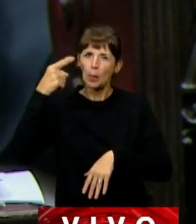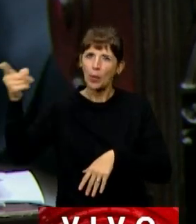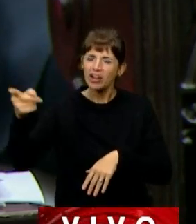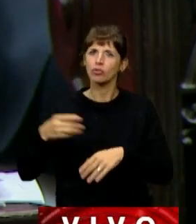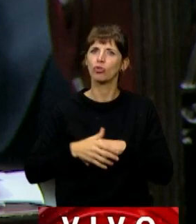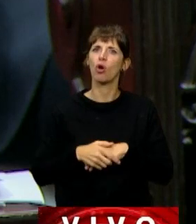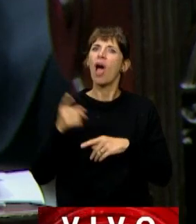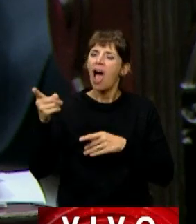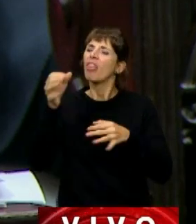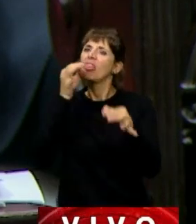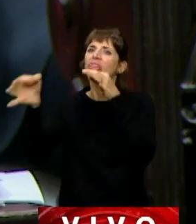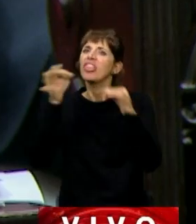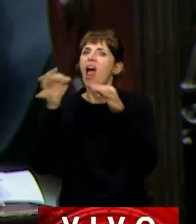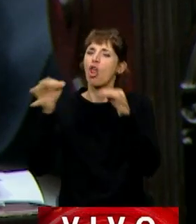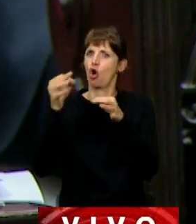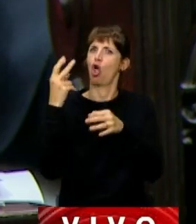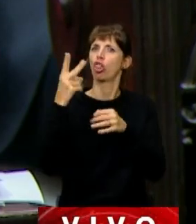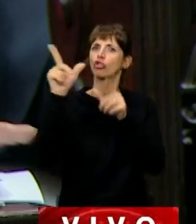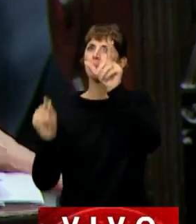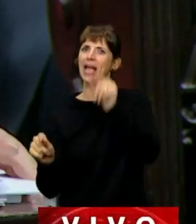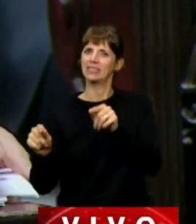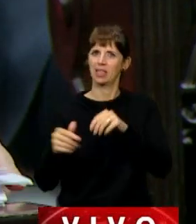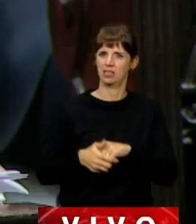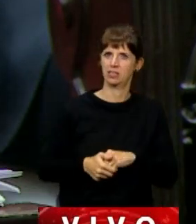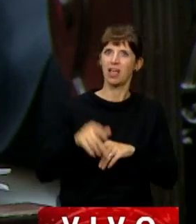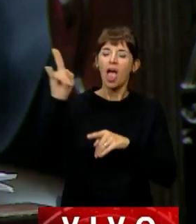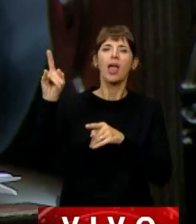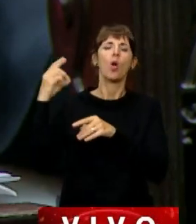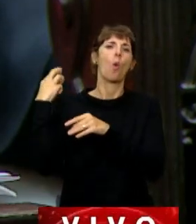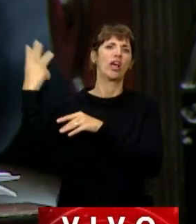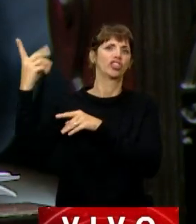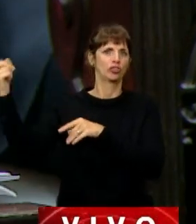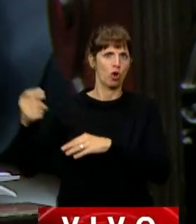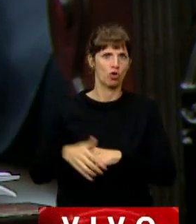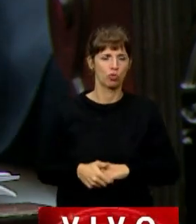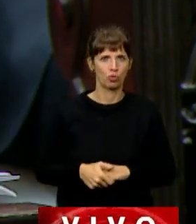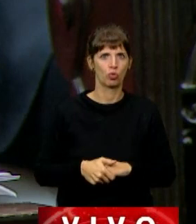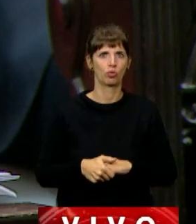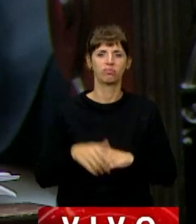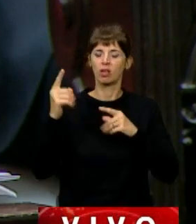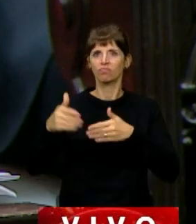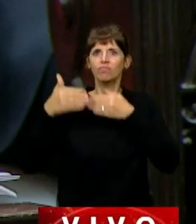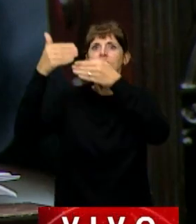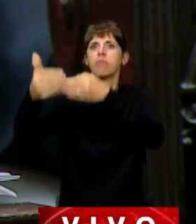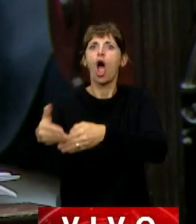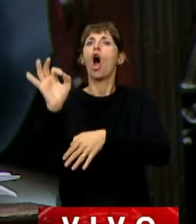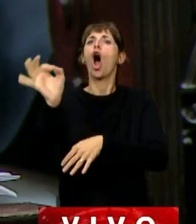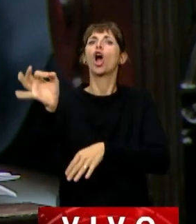un diálogo bilateral en Washington, que fue postergado para